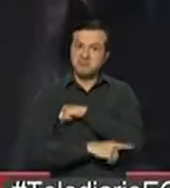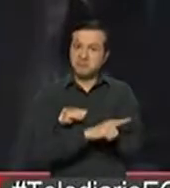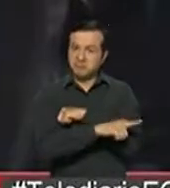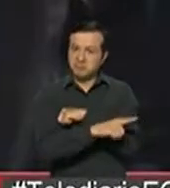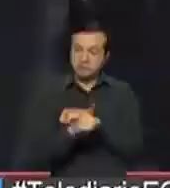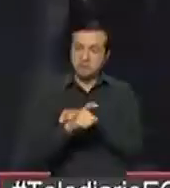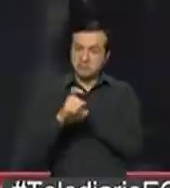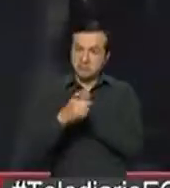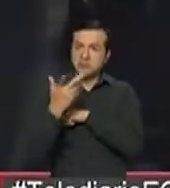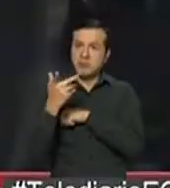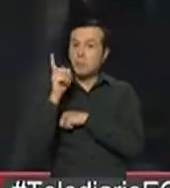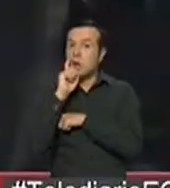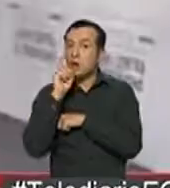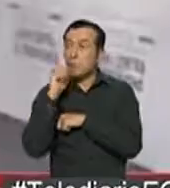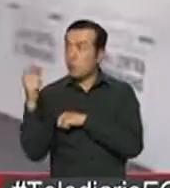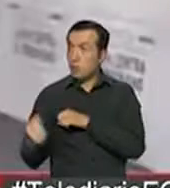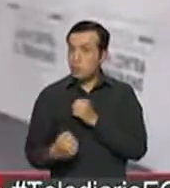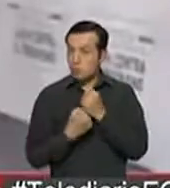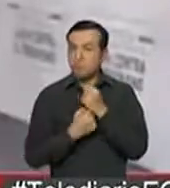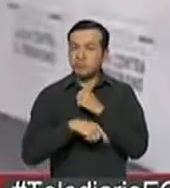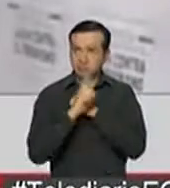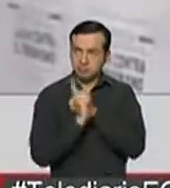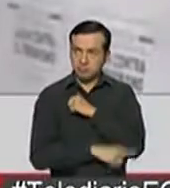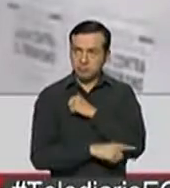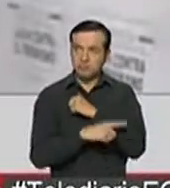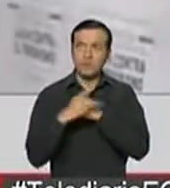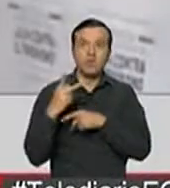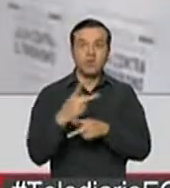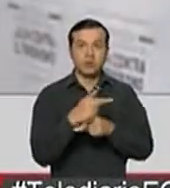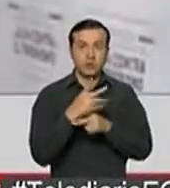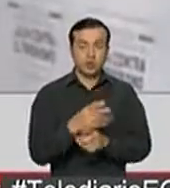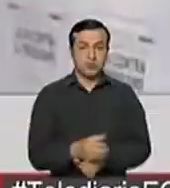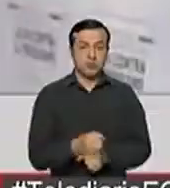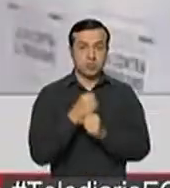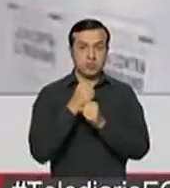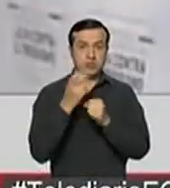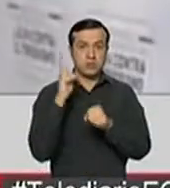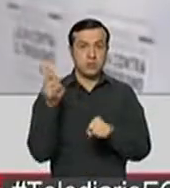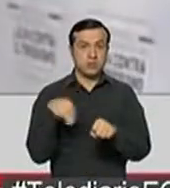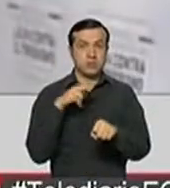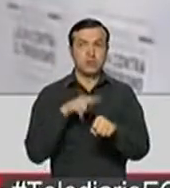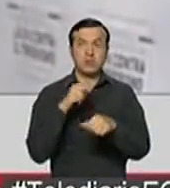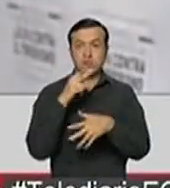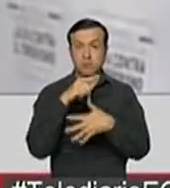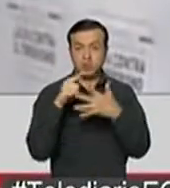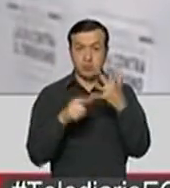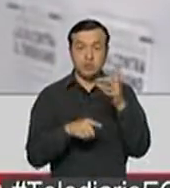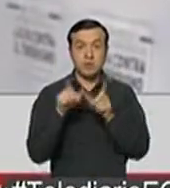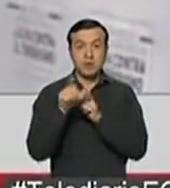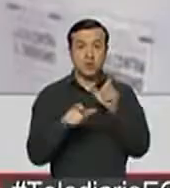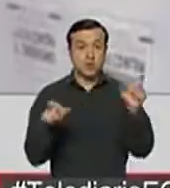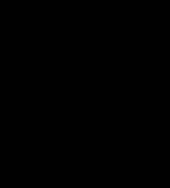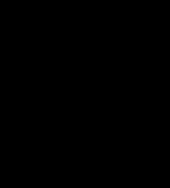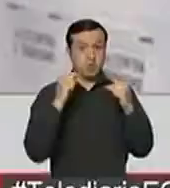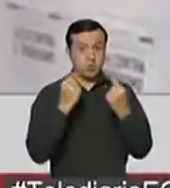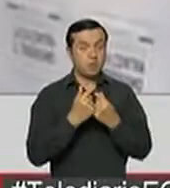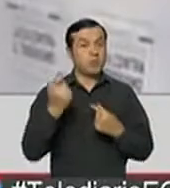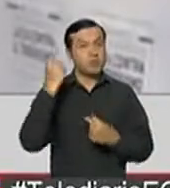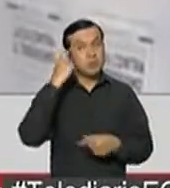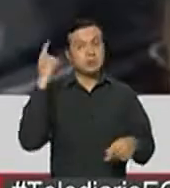el régimen de Maduro, que lo apoyó. En la cita, el Consejo de Seguridad Nacional adoptó un listado de personas y grupos que